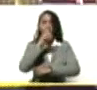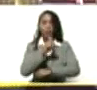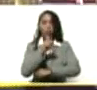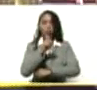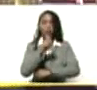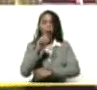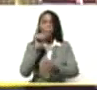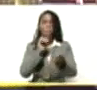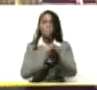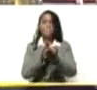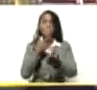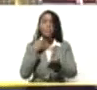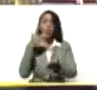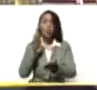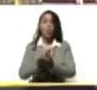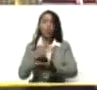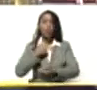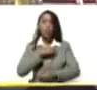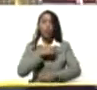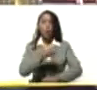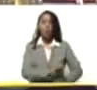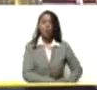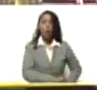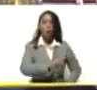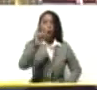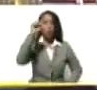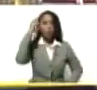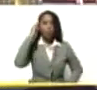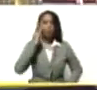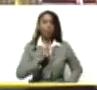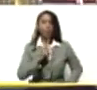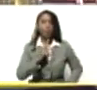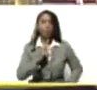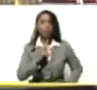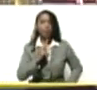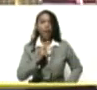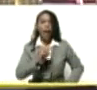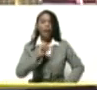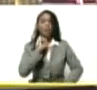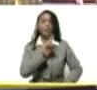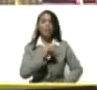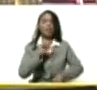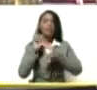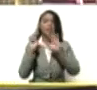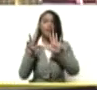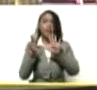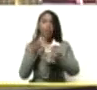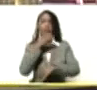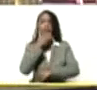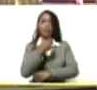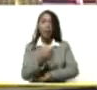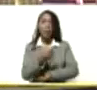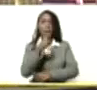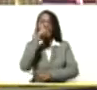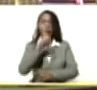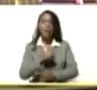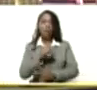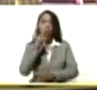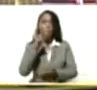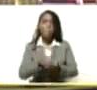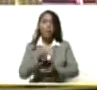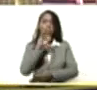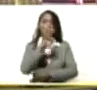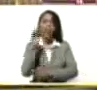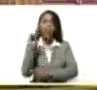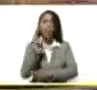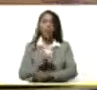la partida física de nuestro libertador Simón Bolívar el 17 de diciembre del año